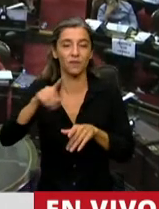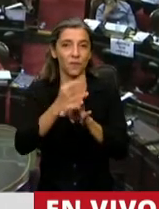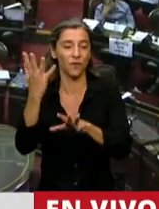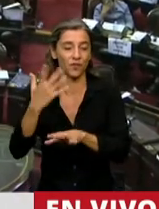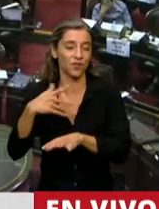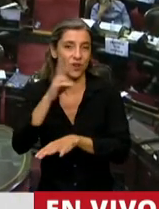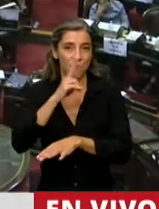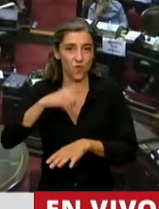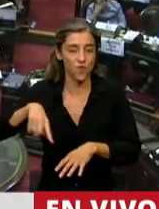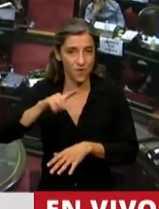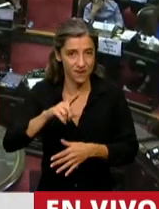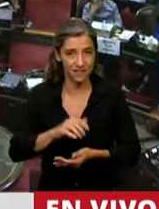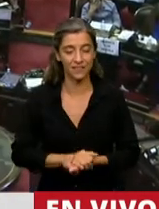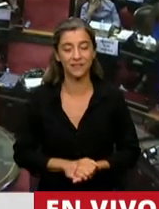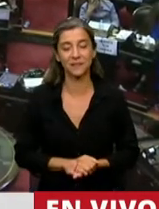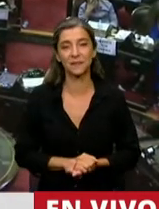la Ciencia.